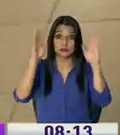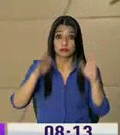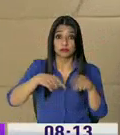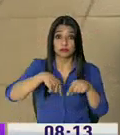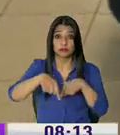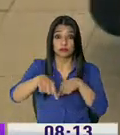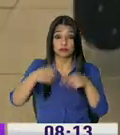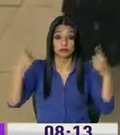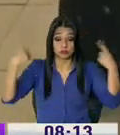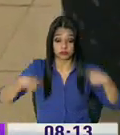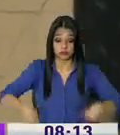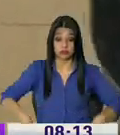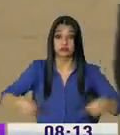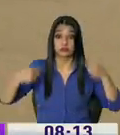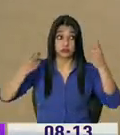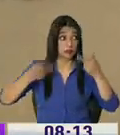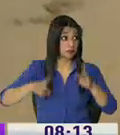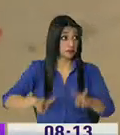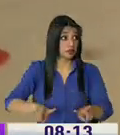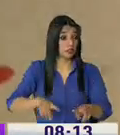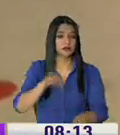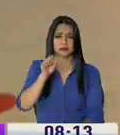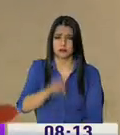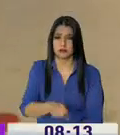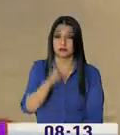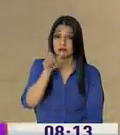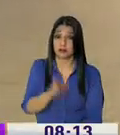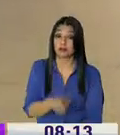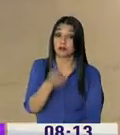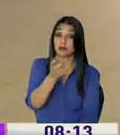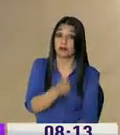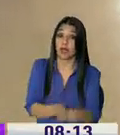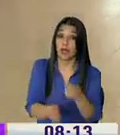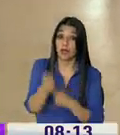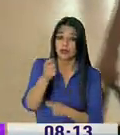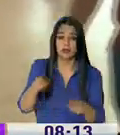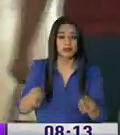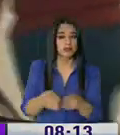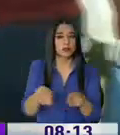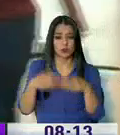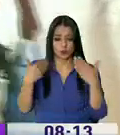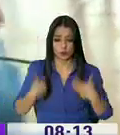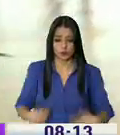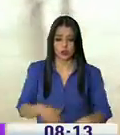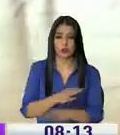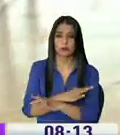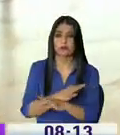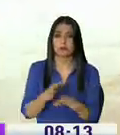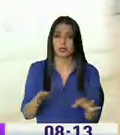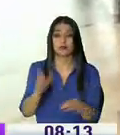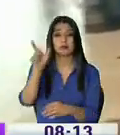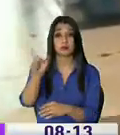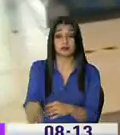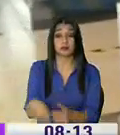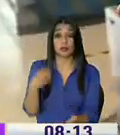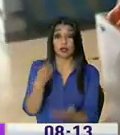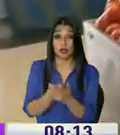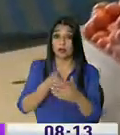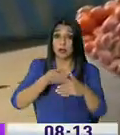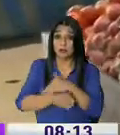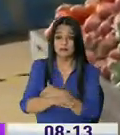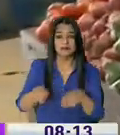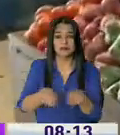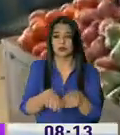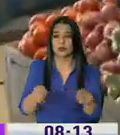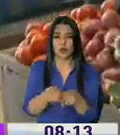desinfección. Efectivamente, tenemos aquí un proceso de desinfección que se utiliza tanto para